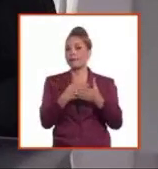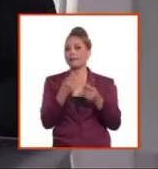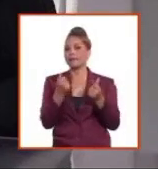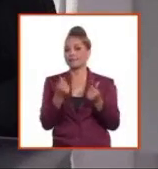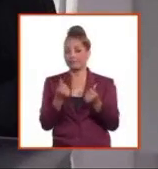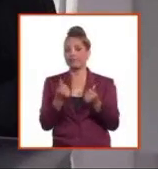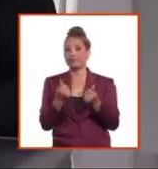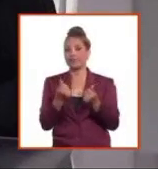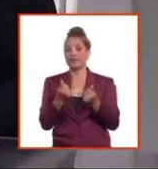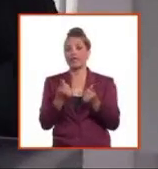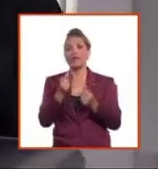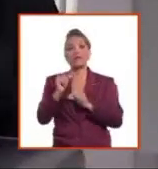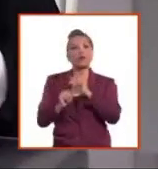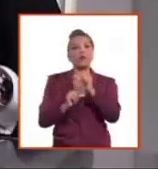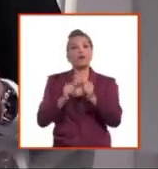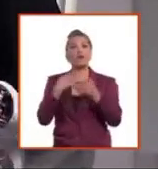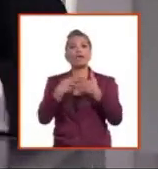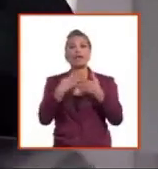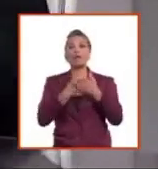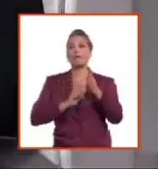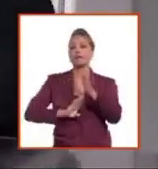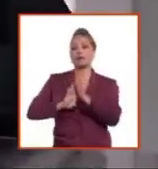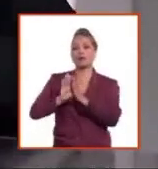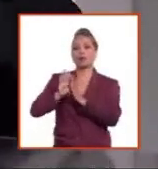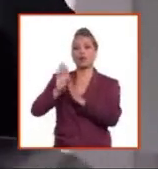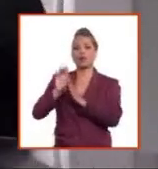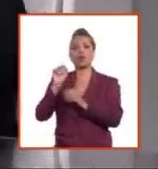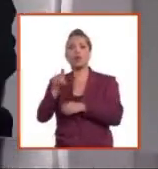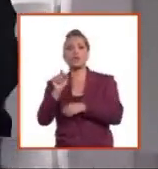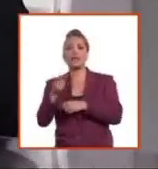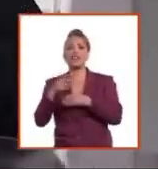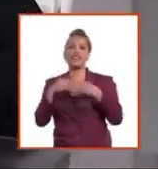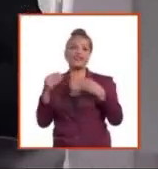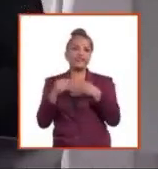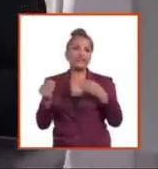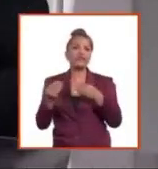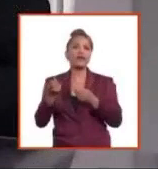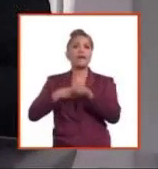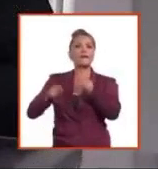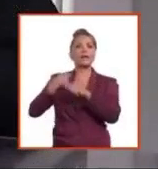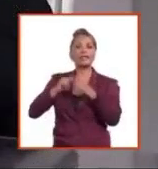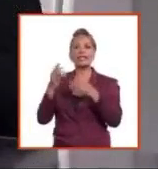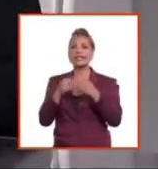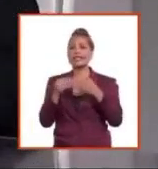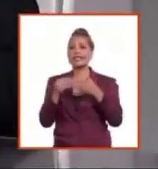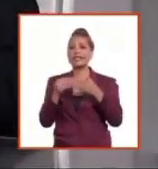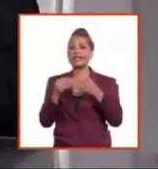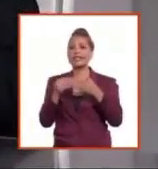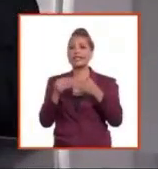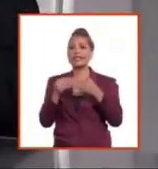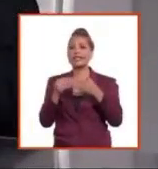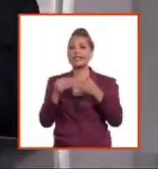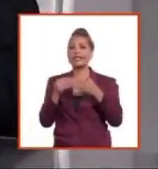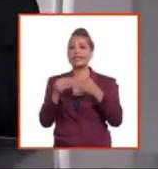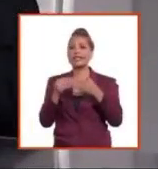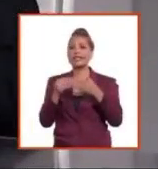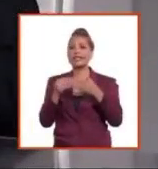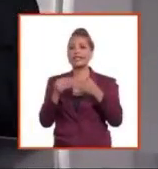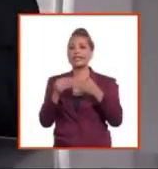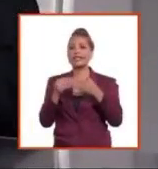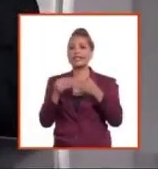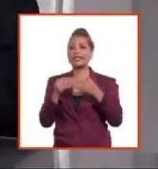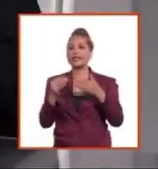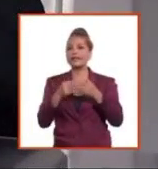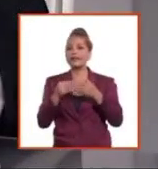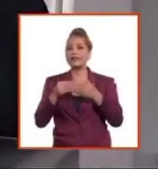puedes las después en las empresas autónomamente comprar divisas vender divisa en mercado cambiario la empresa puede vender y